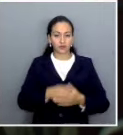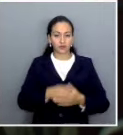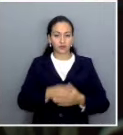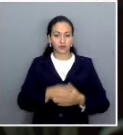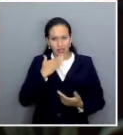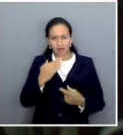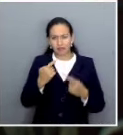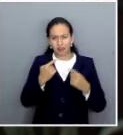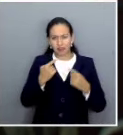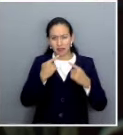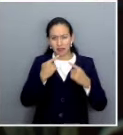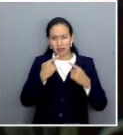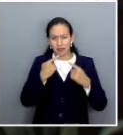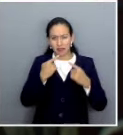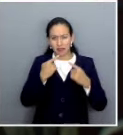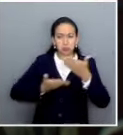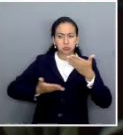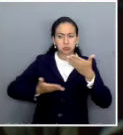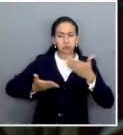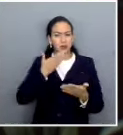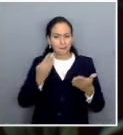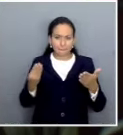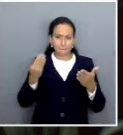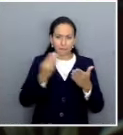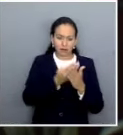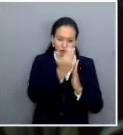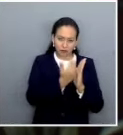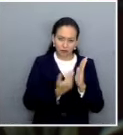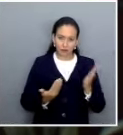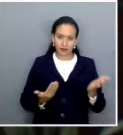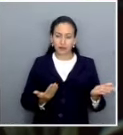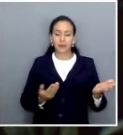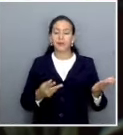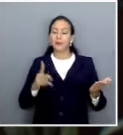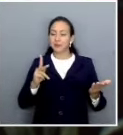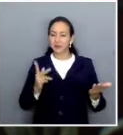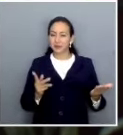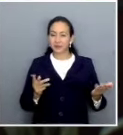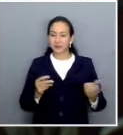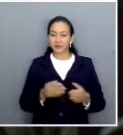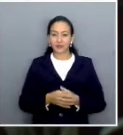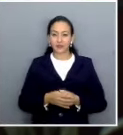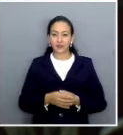sustantivamente al Poder Judicial de la Federación, pero faltan